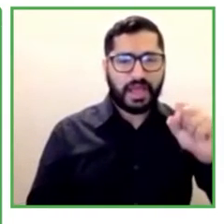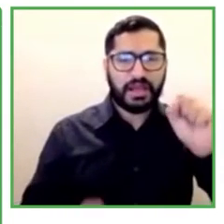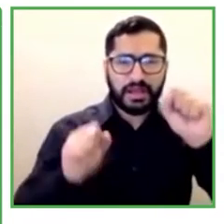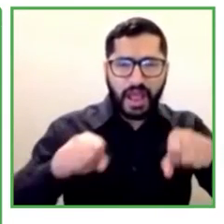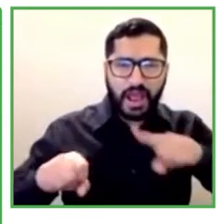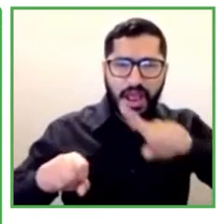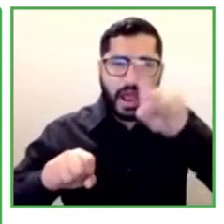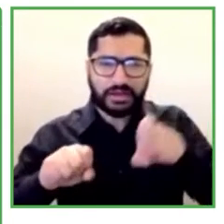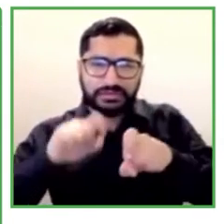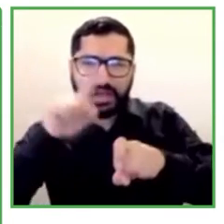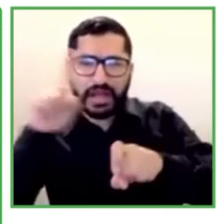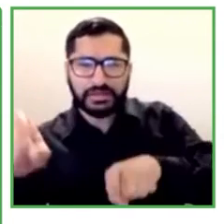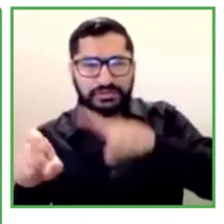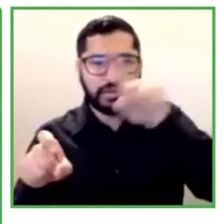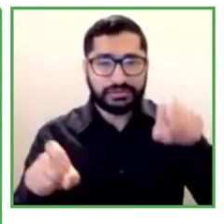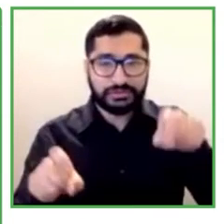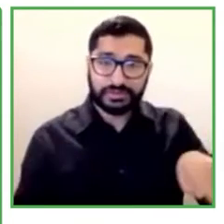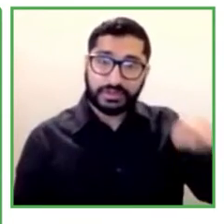ella representa.